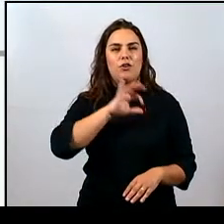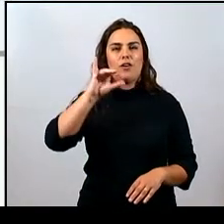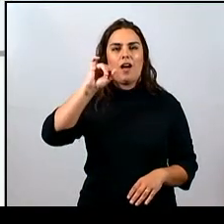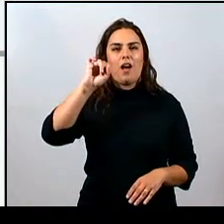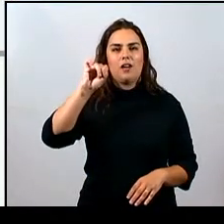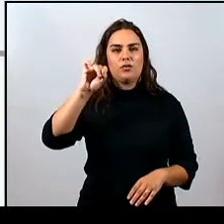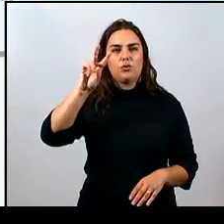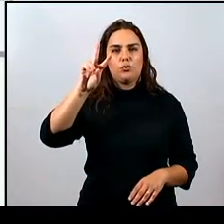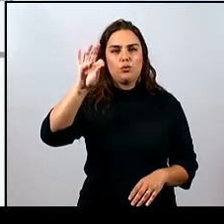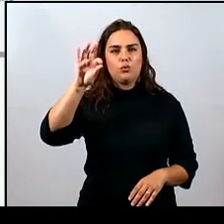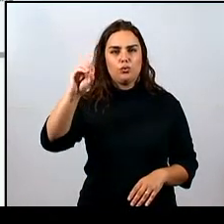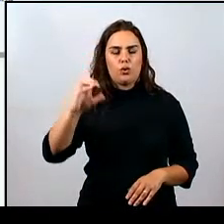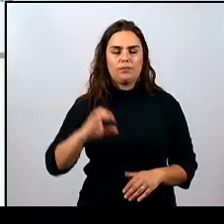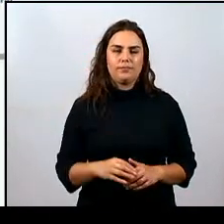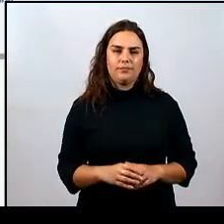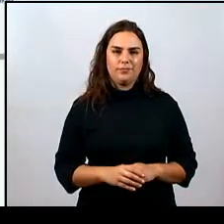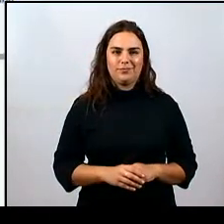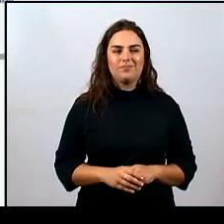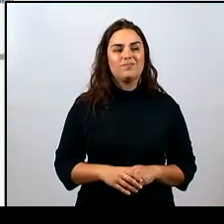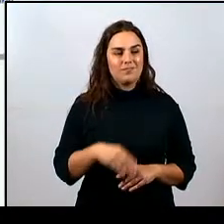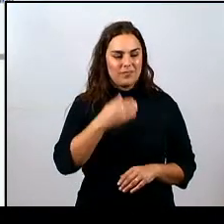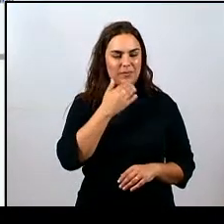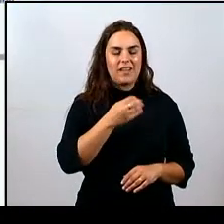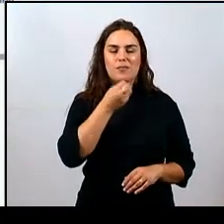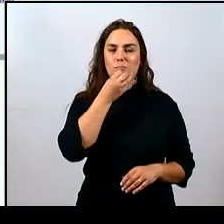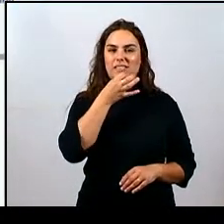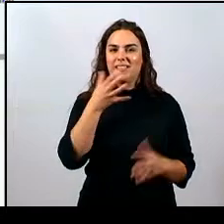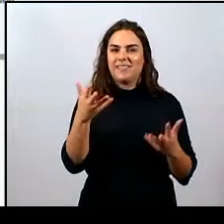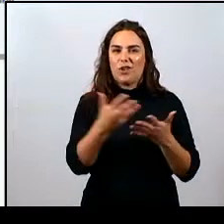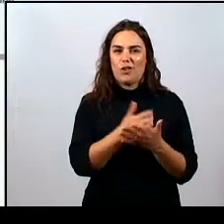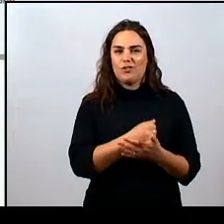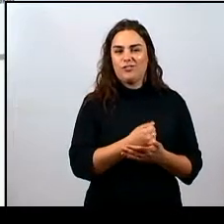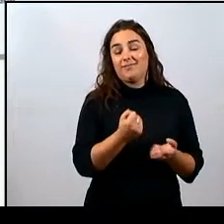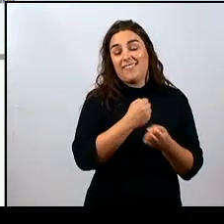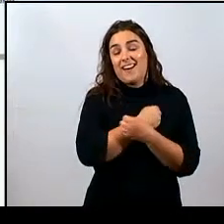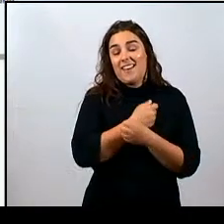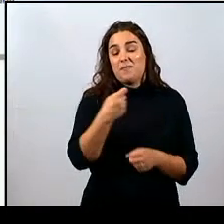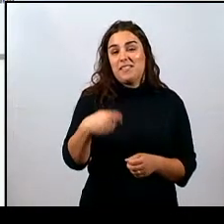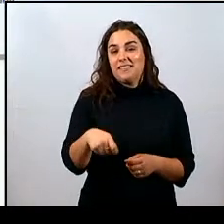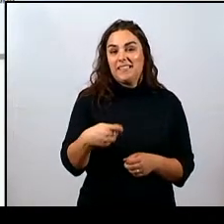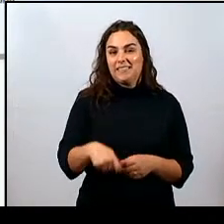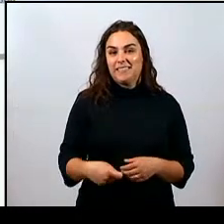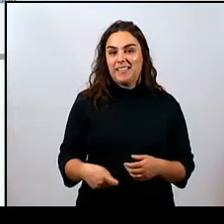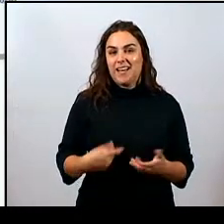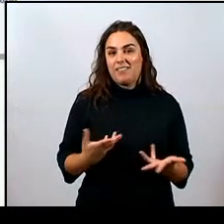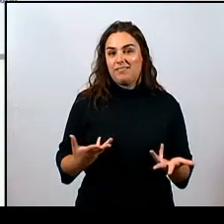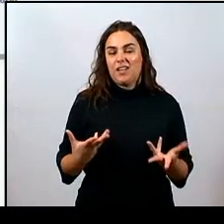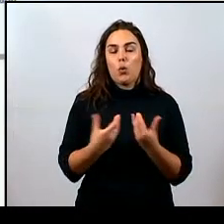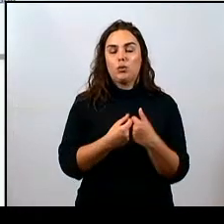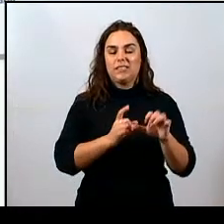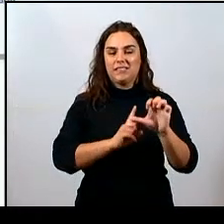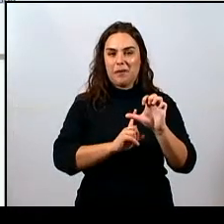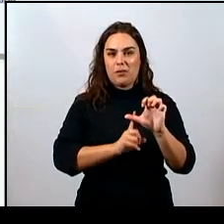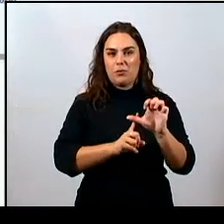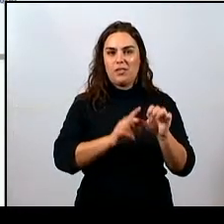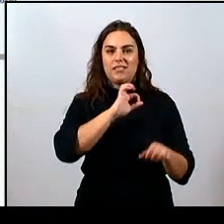Ayuso. Muchas gracias. Muy buenas tardes a todos. Querida presidenta de la Junta de Extremadura, María Guardiola, muchísimas